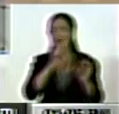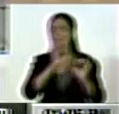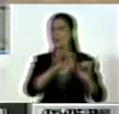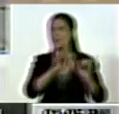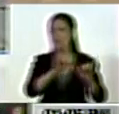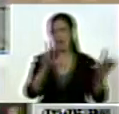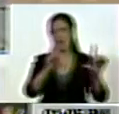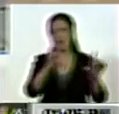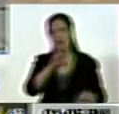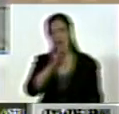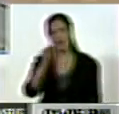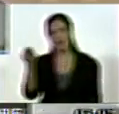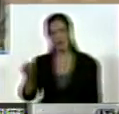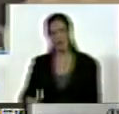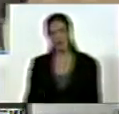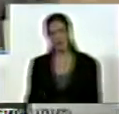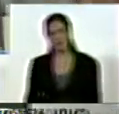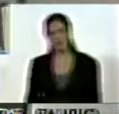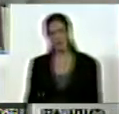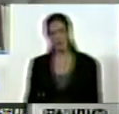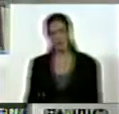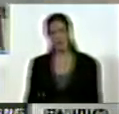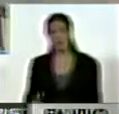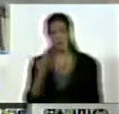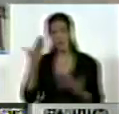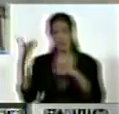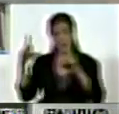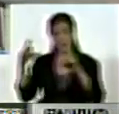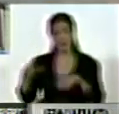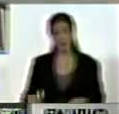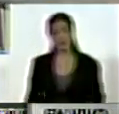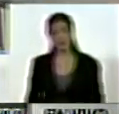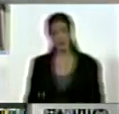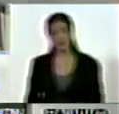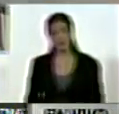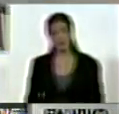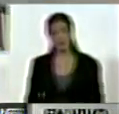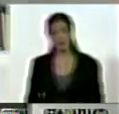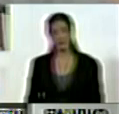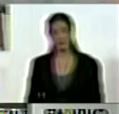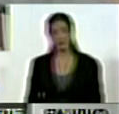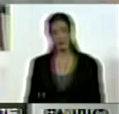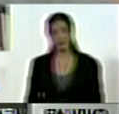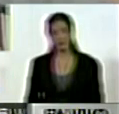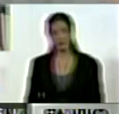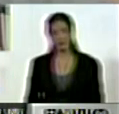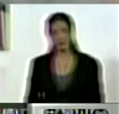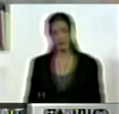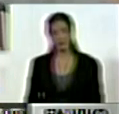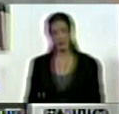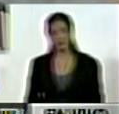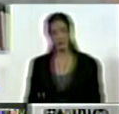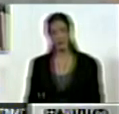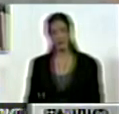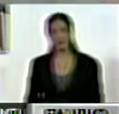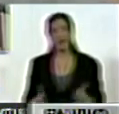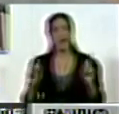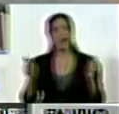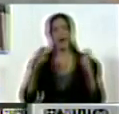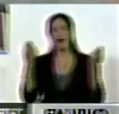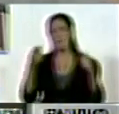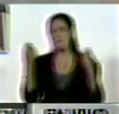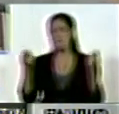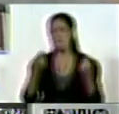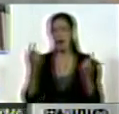de televisión. Ahí están las imágenes. ¿Qué le costó la campaña